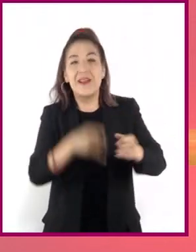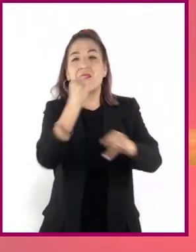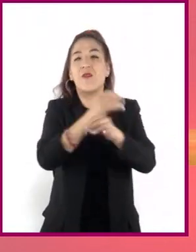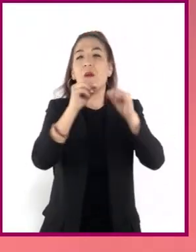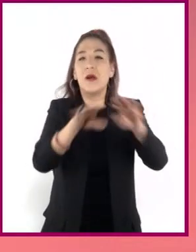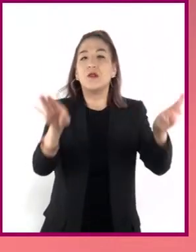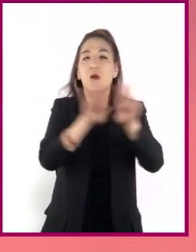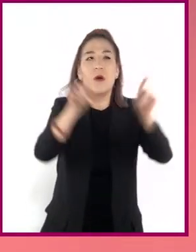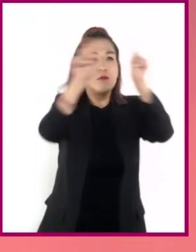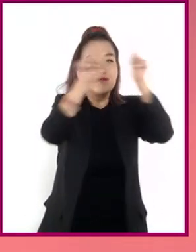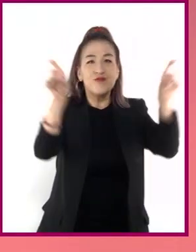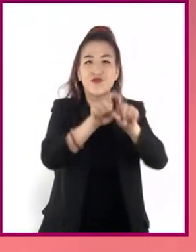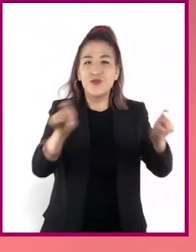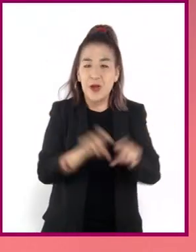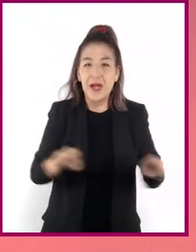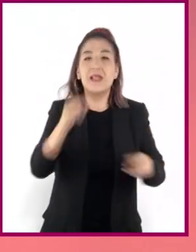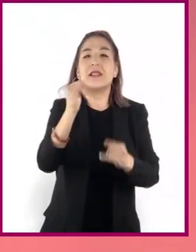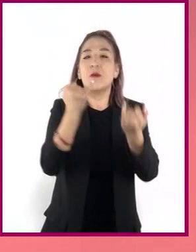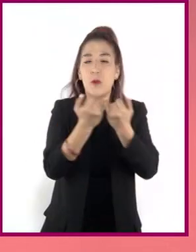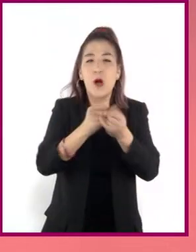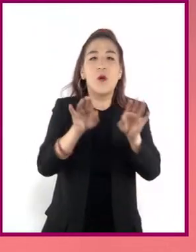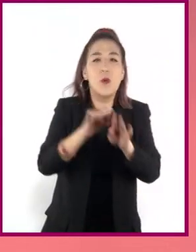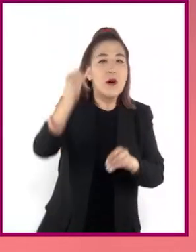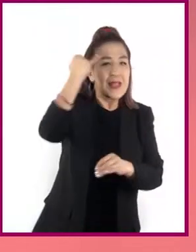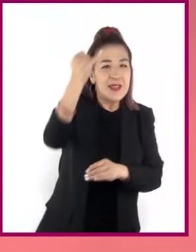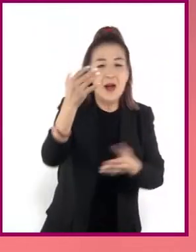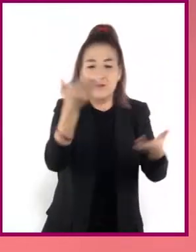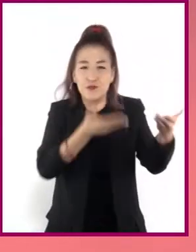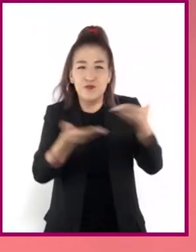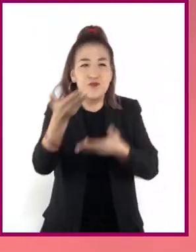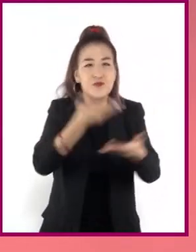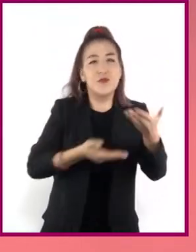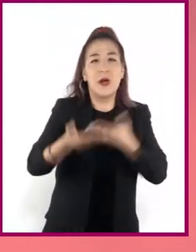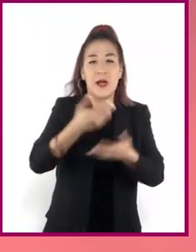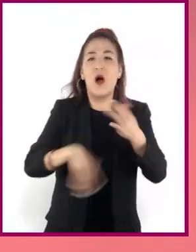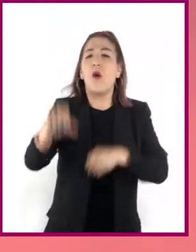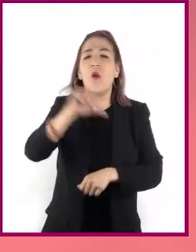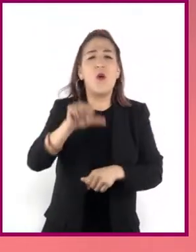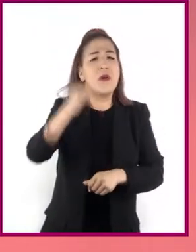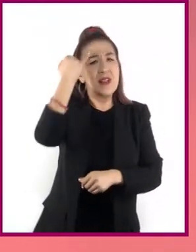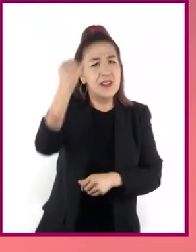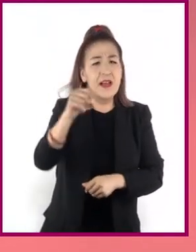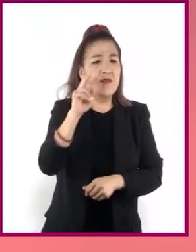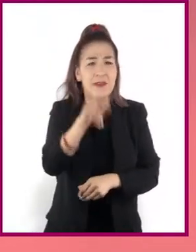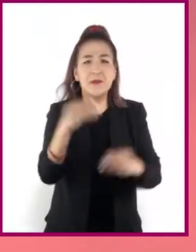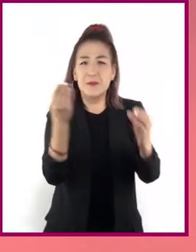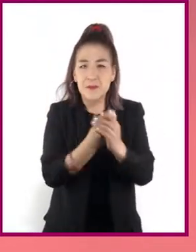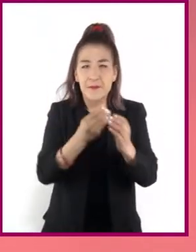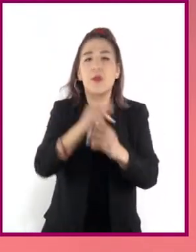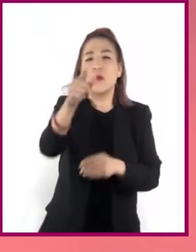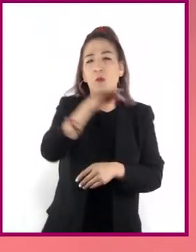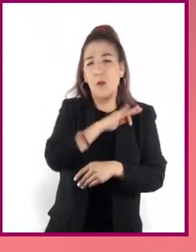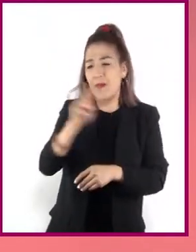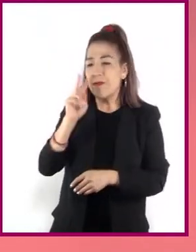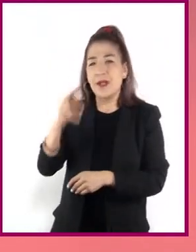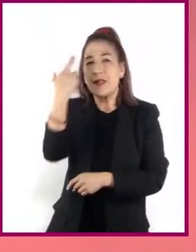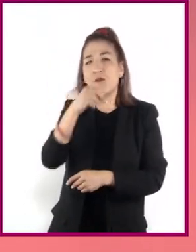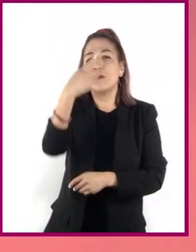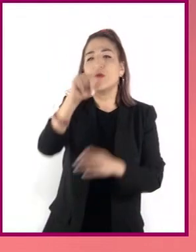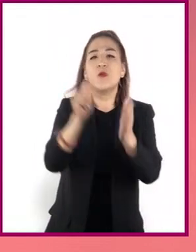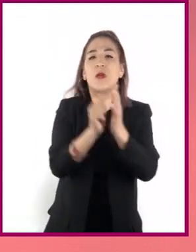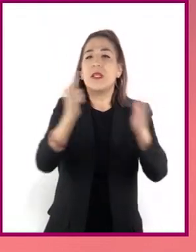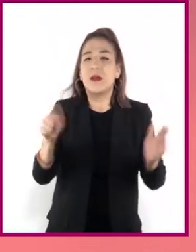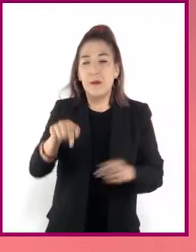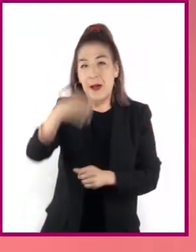contrastar ideas le sugiero que para reafirmar lo que vimos en esta sesión localicen en sus libros de texto el